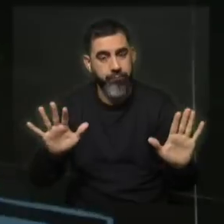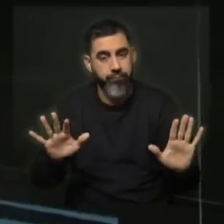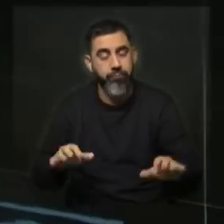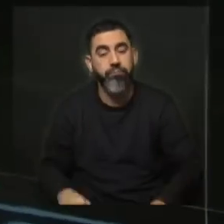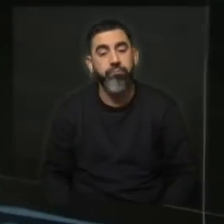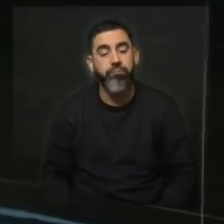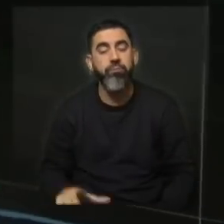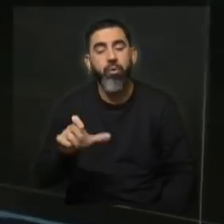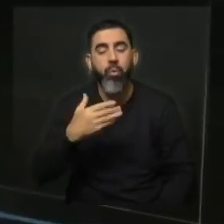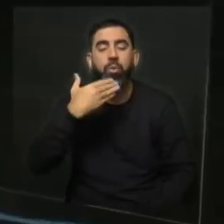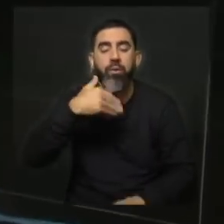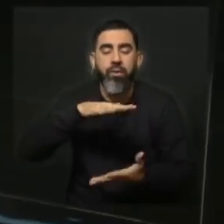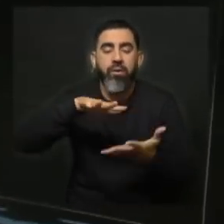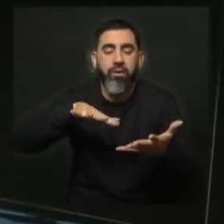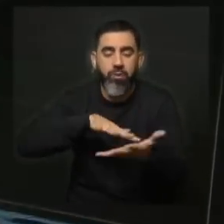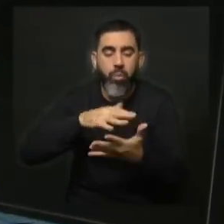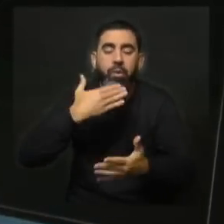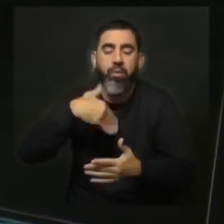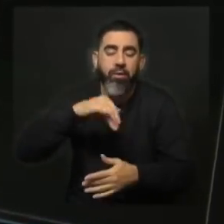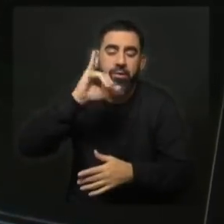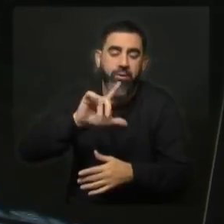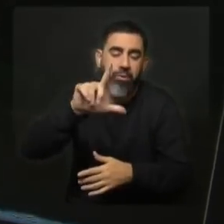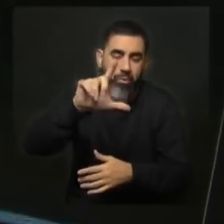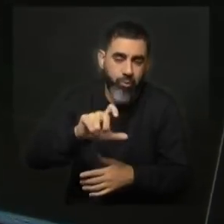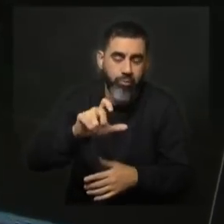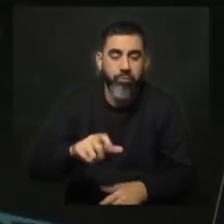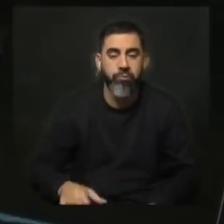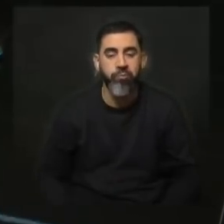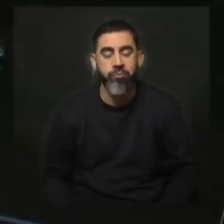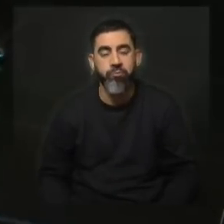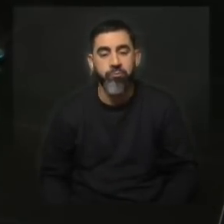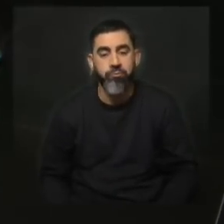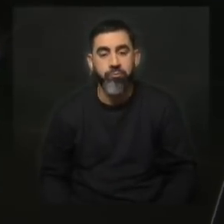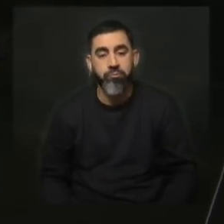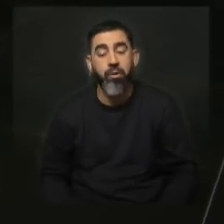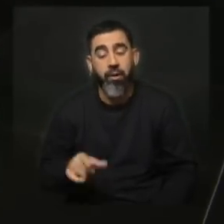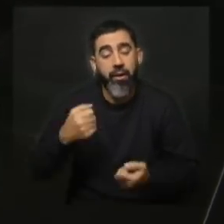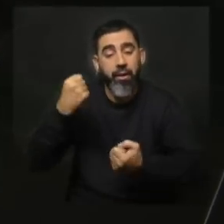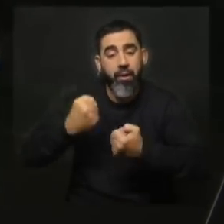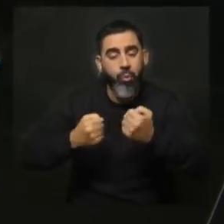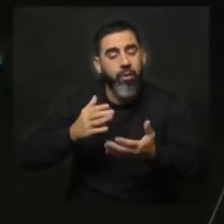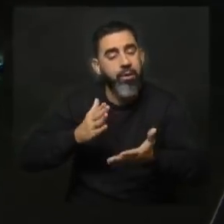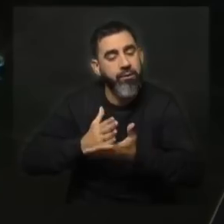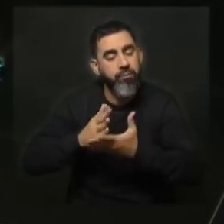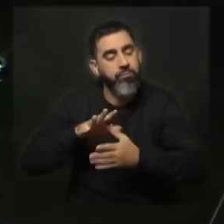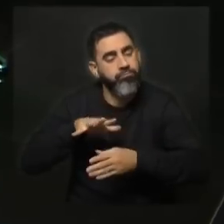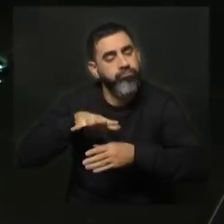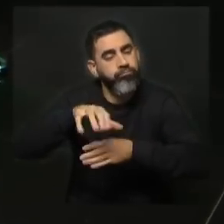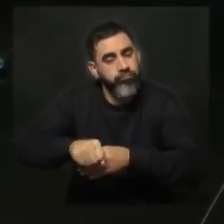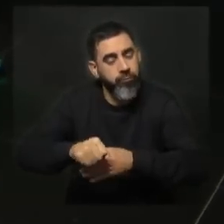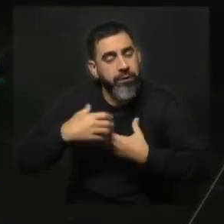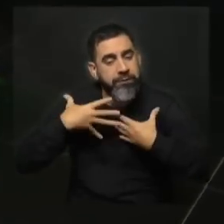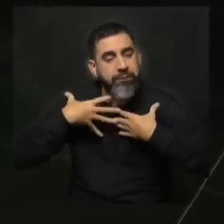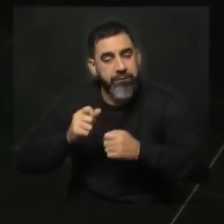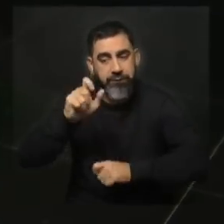que se entiende la situación y el Por qué no claramente y en eso la cámara y todo el sector está siempre más que comprometido con la salud